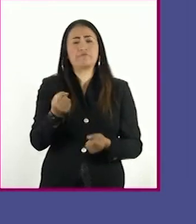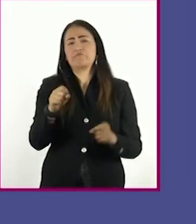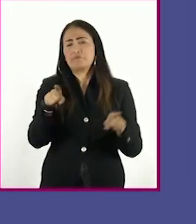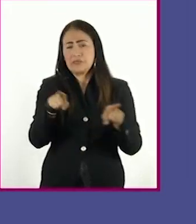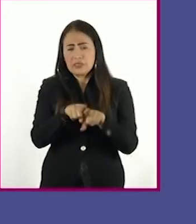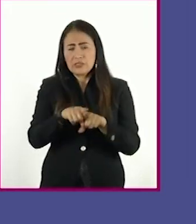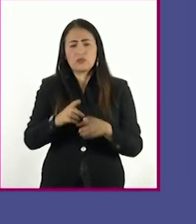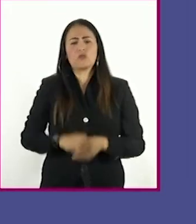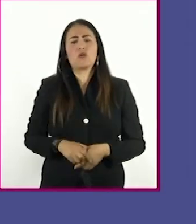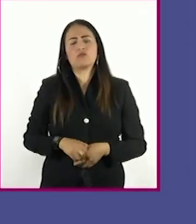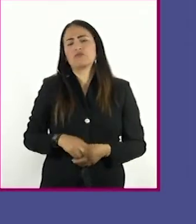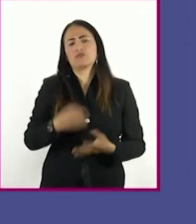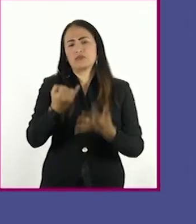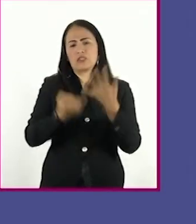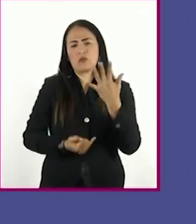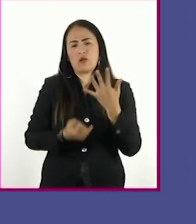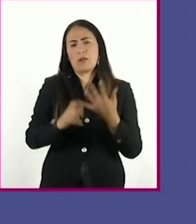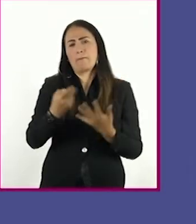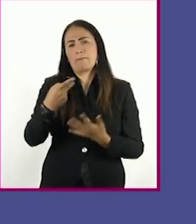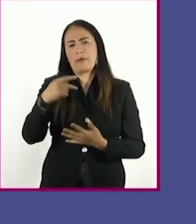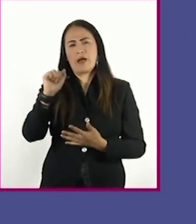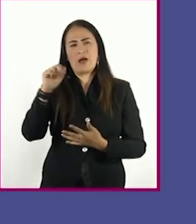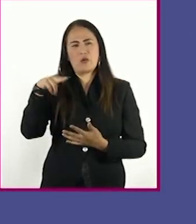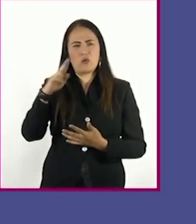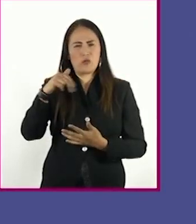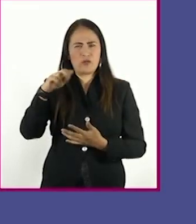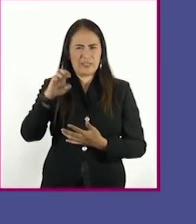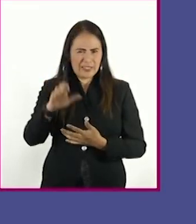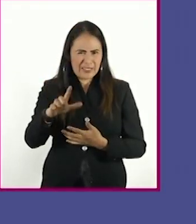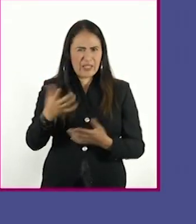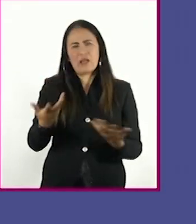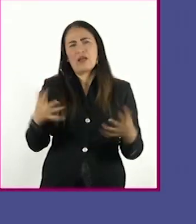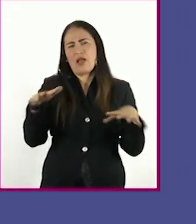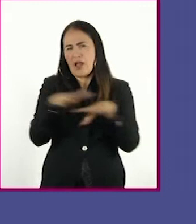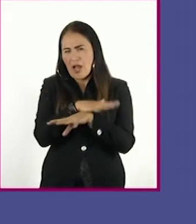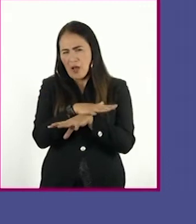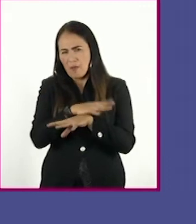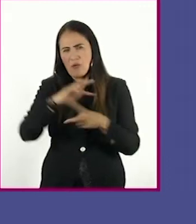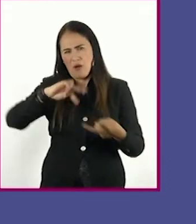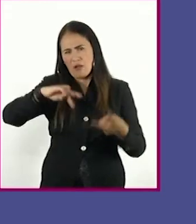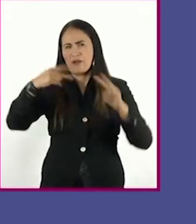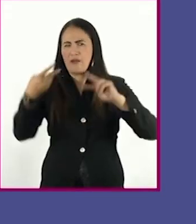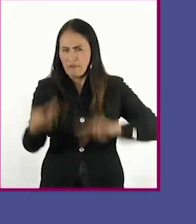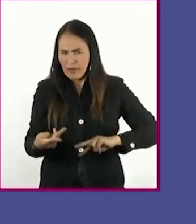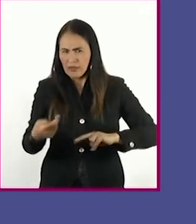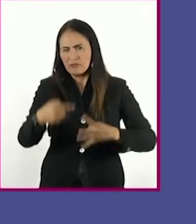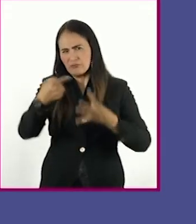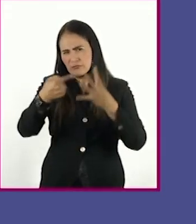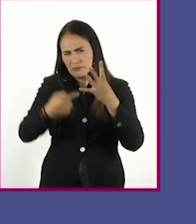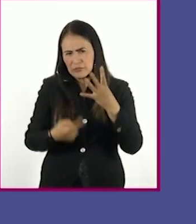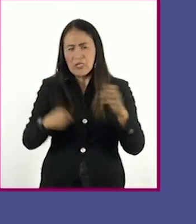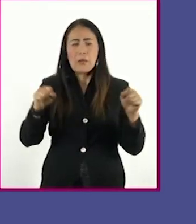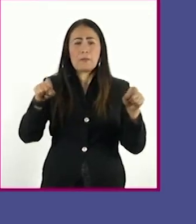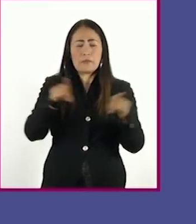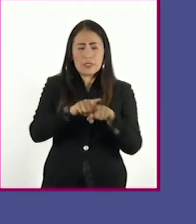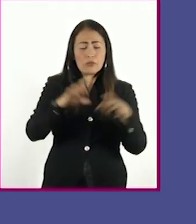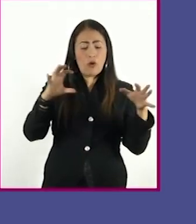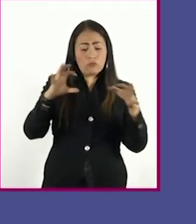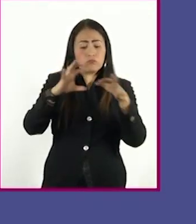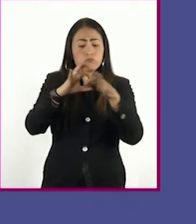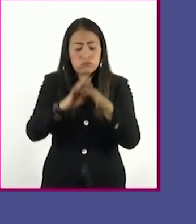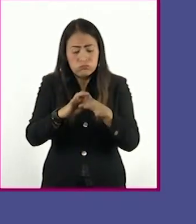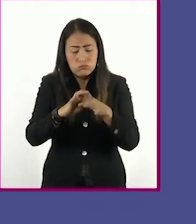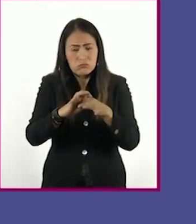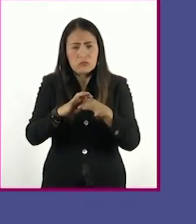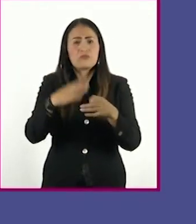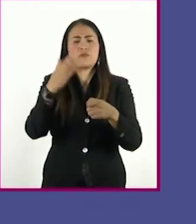embargo, no obstante, aunque, en cambio, por el contrario, etc. También hay conectores causales, los cuales